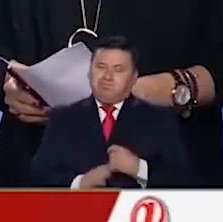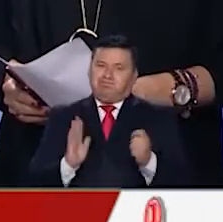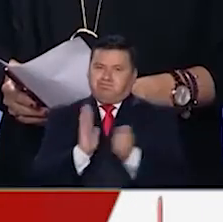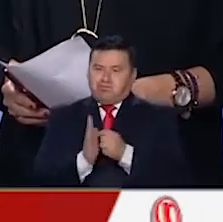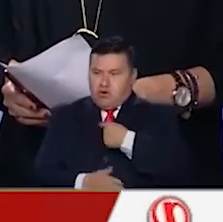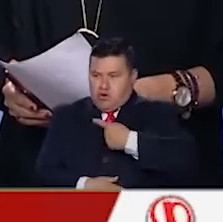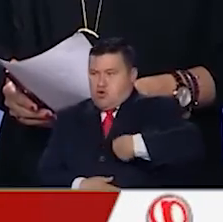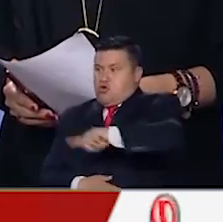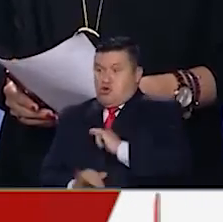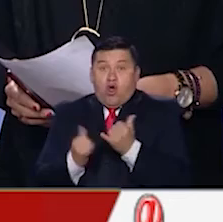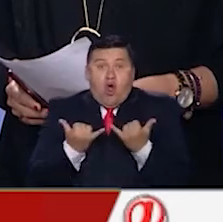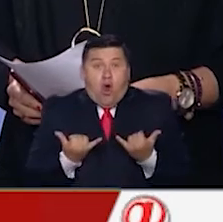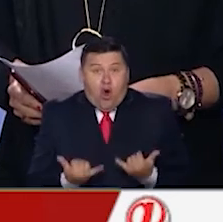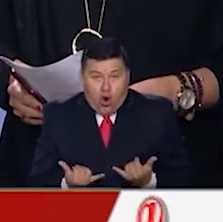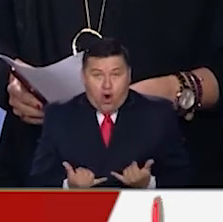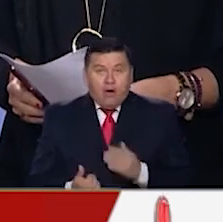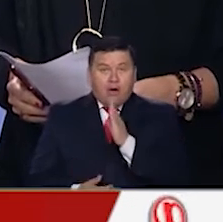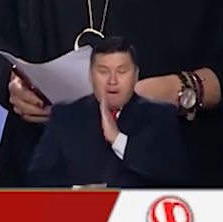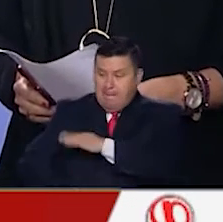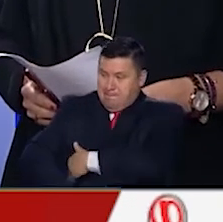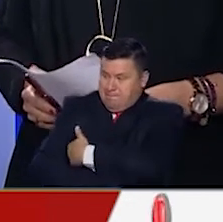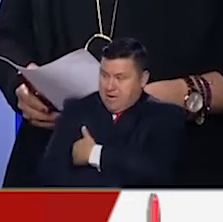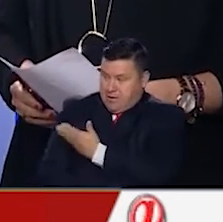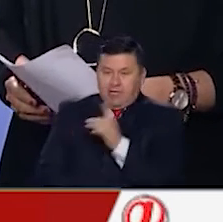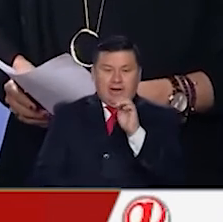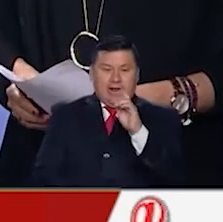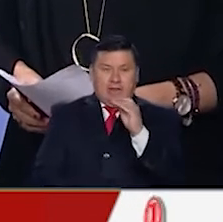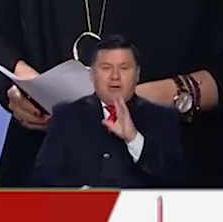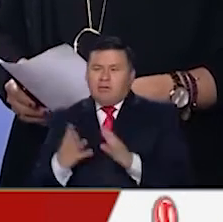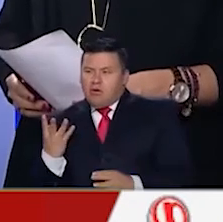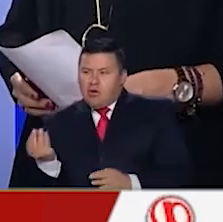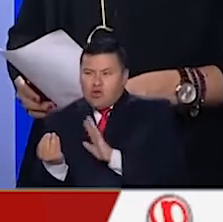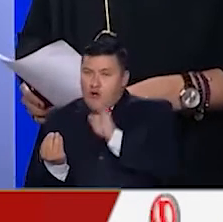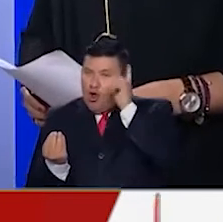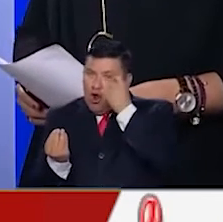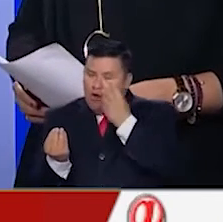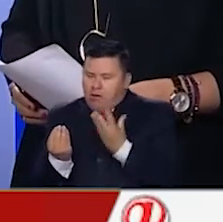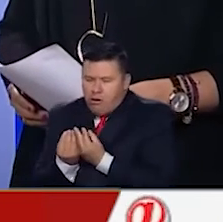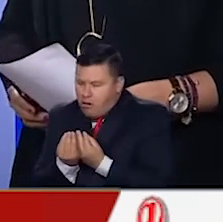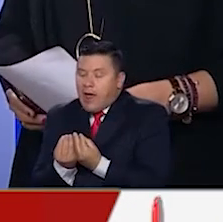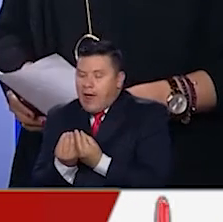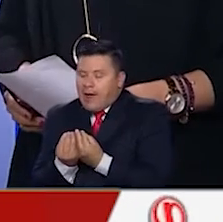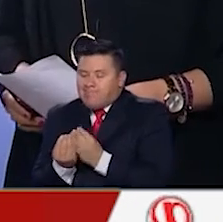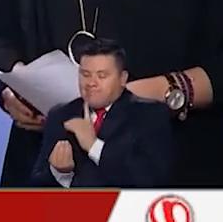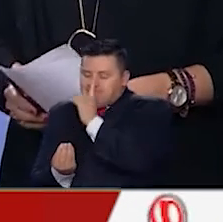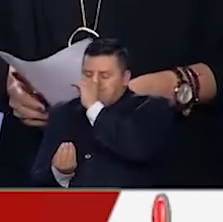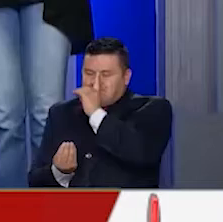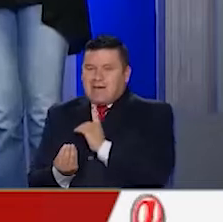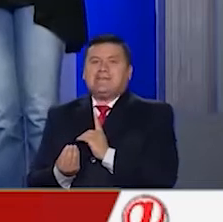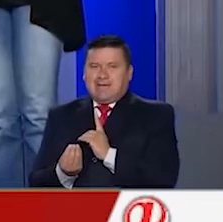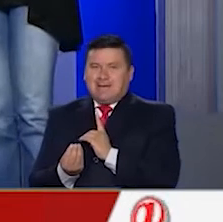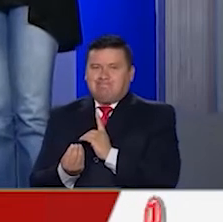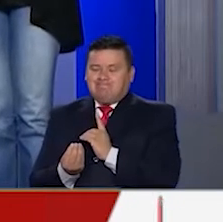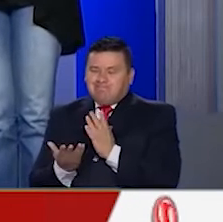educativas. Nosotros hoy, con el ministro Fernando Ruiz y con el equipo de gobierno, hemos tomado